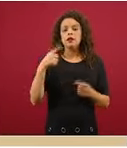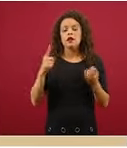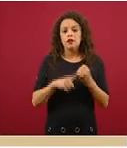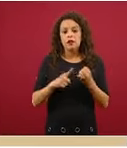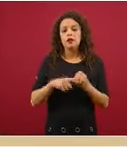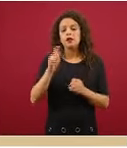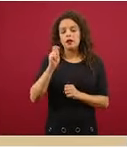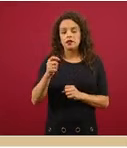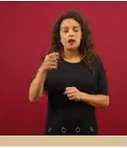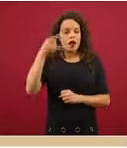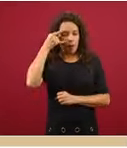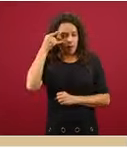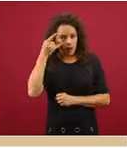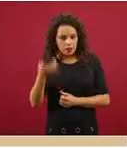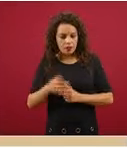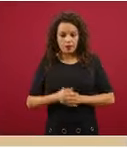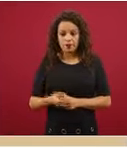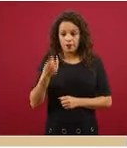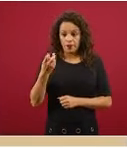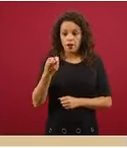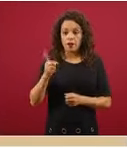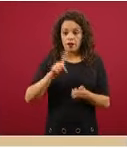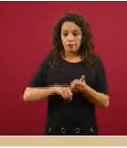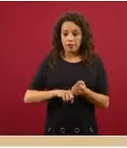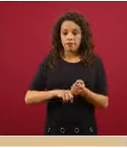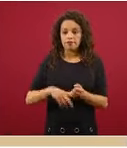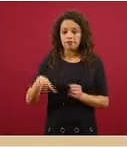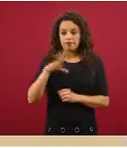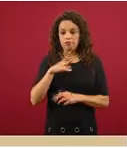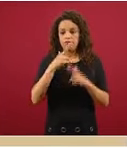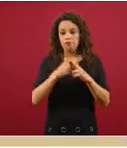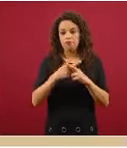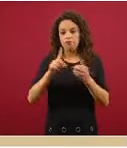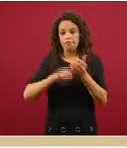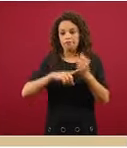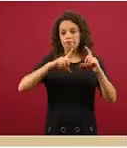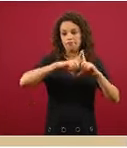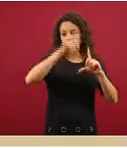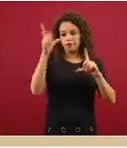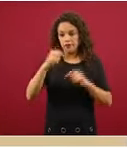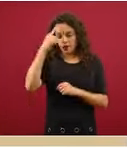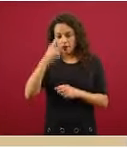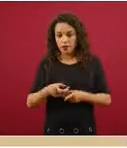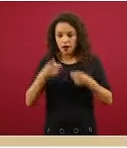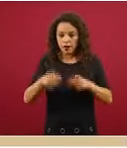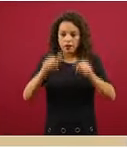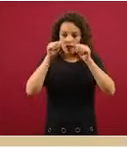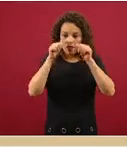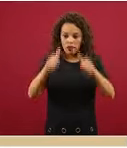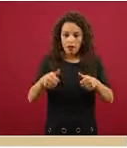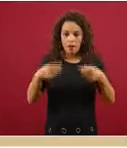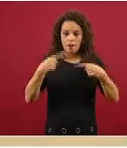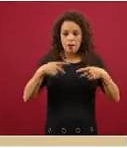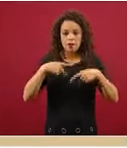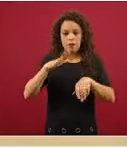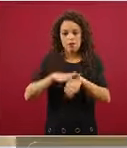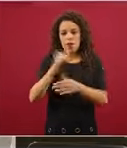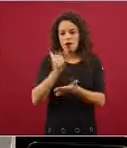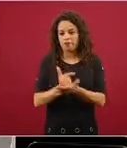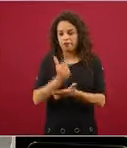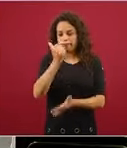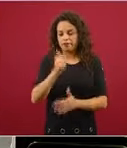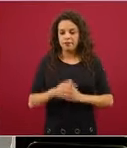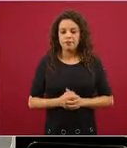7.433 camas con ventilador son las que se tienen disponibles a nivel nacional para la atención de los pacientes más críticos.